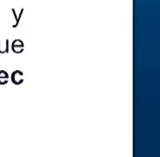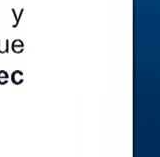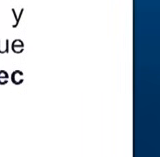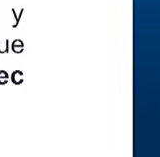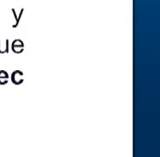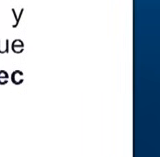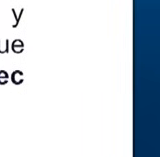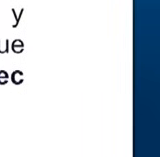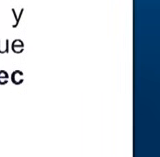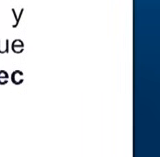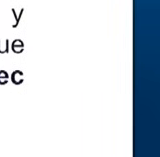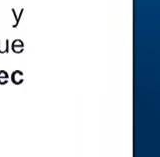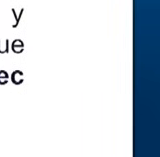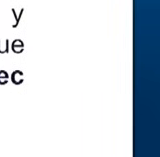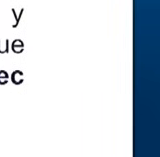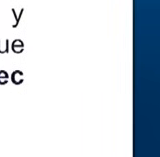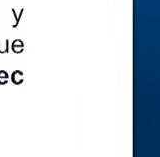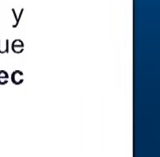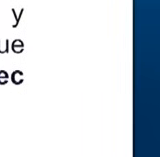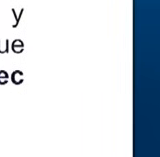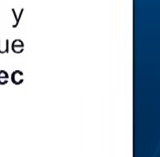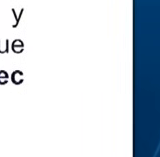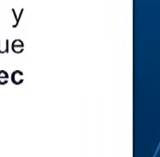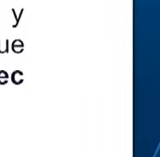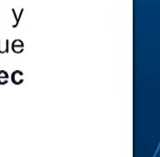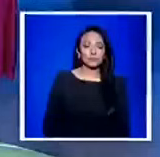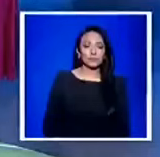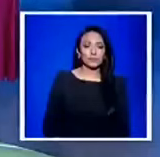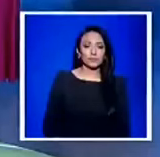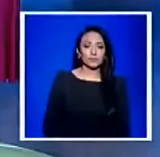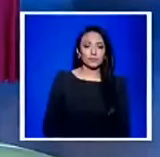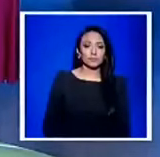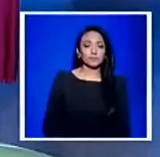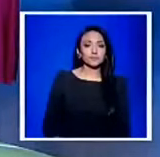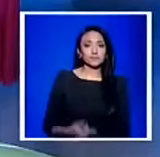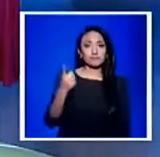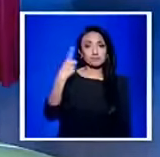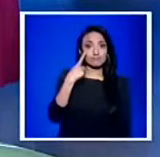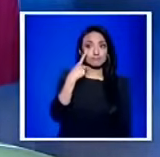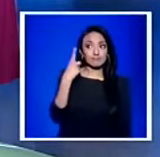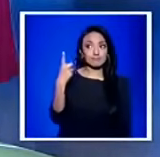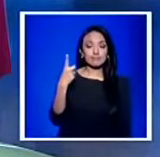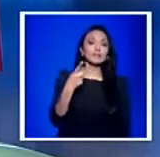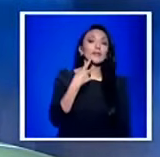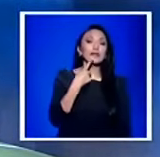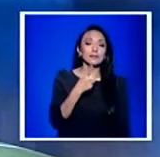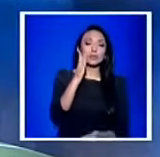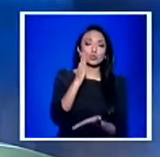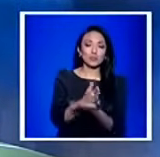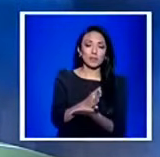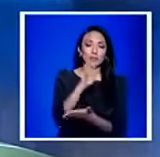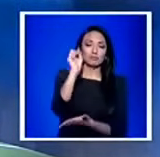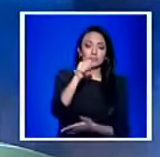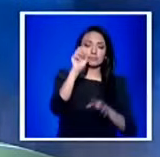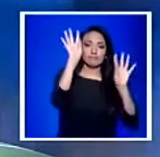clases, en diversos horarios que se actualizarán diariamente, pero ya lo decía el presidente del Colegio